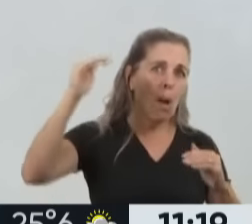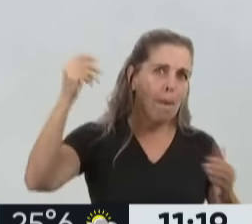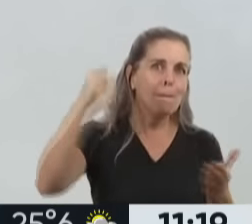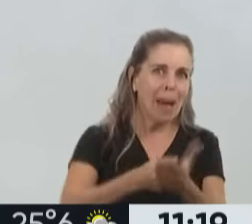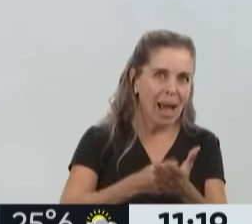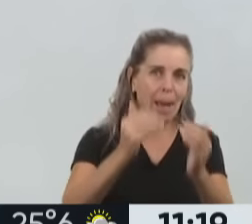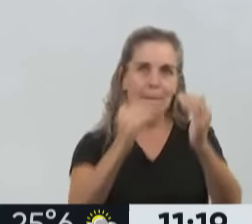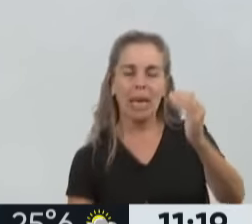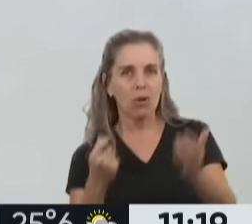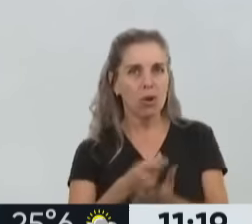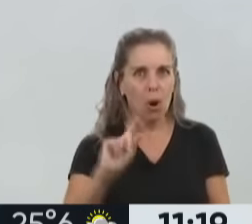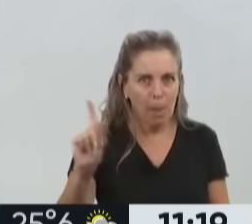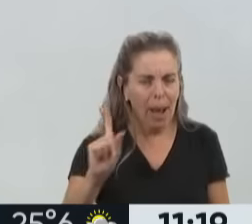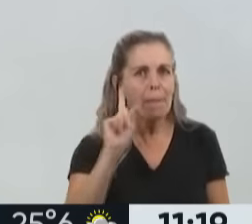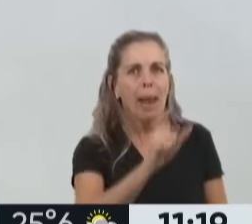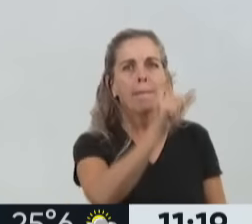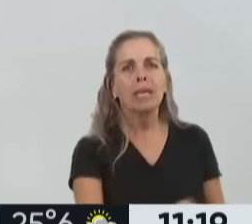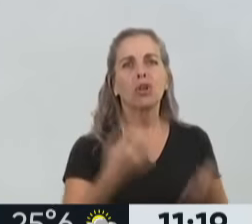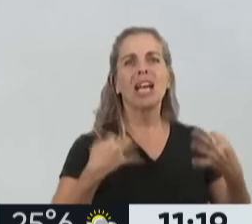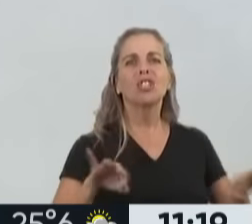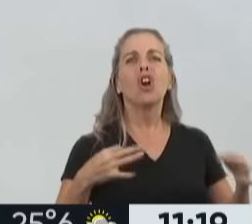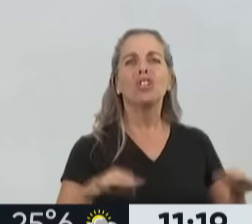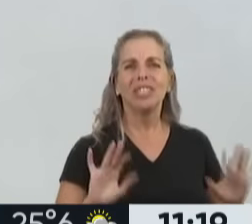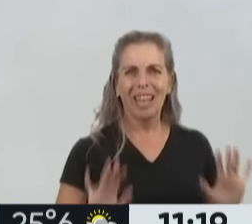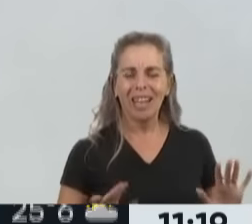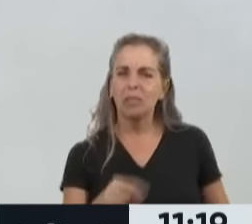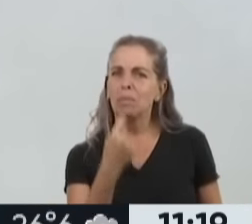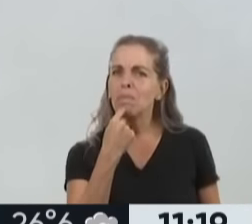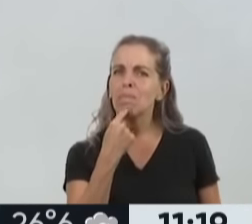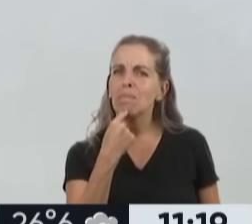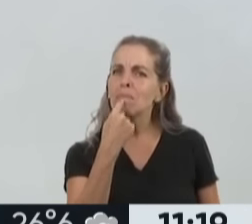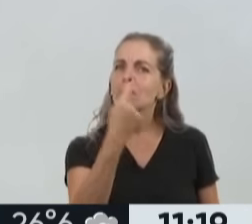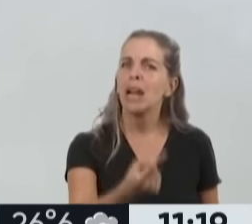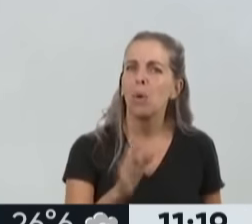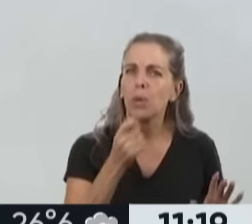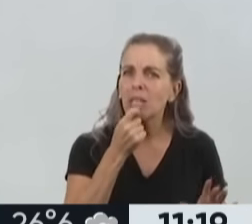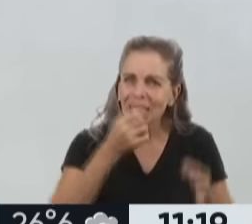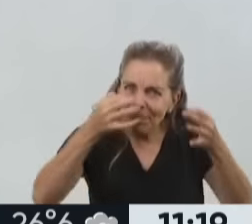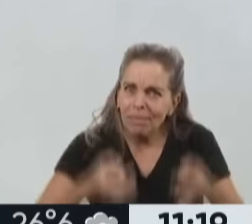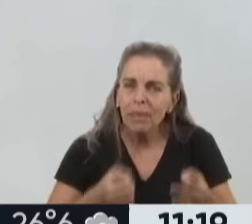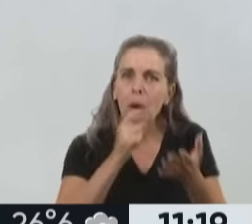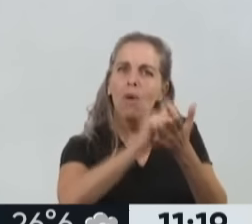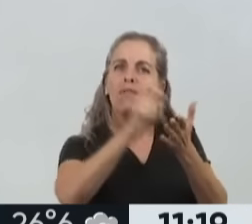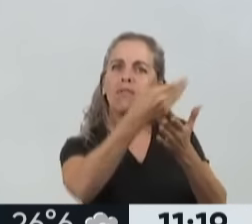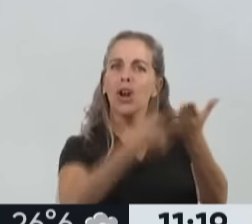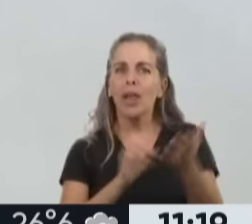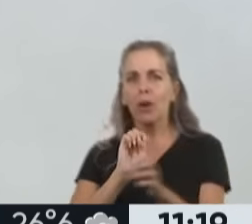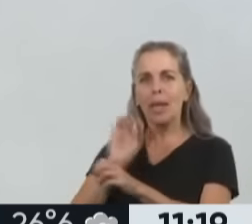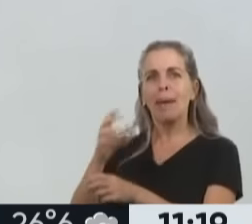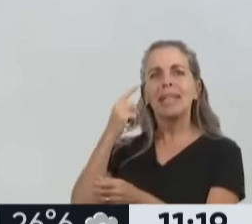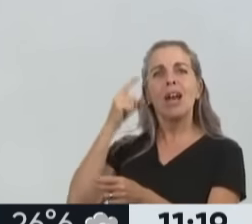era de 1,800000 para solteros la pregunta de servicio es si efectivamente en el borrador figura